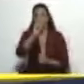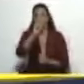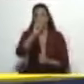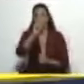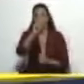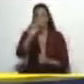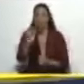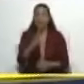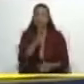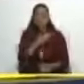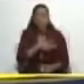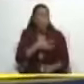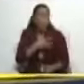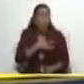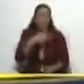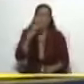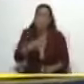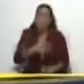Doloroso es,